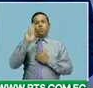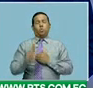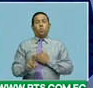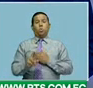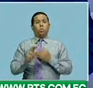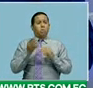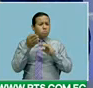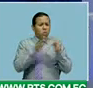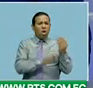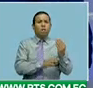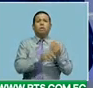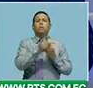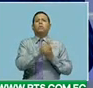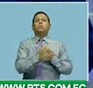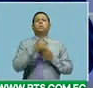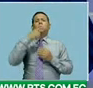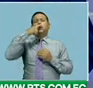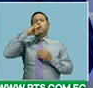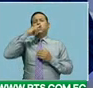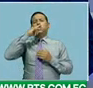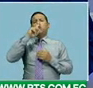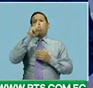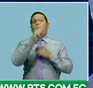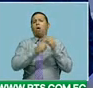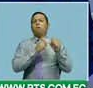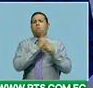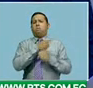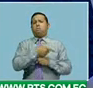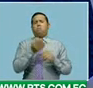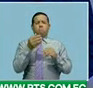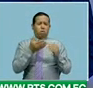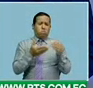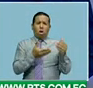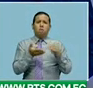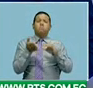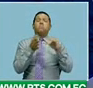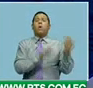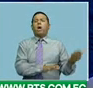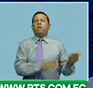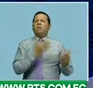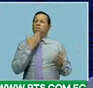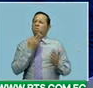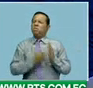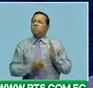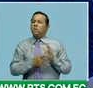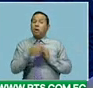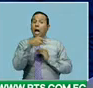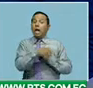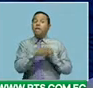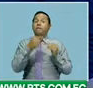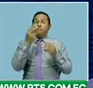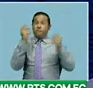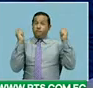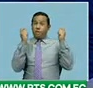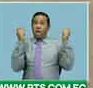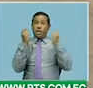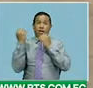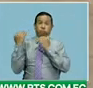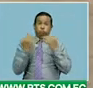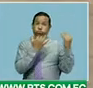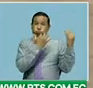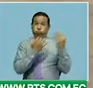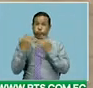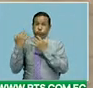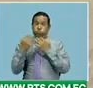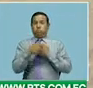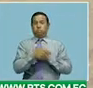de tan solo 1 año de edad. El lamentable hecho ocurrió mientras las víctimas participaban de una matiné. El